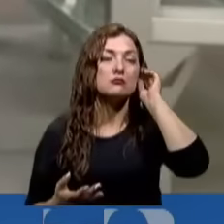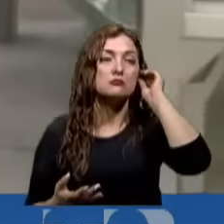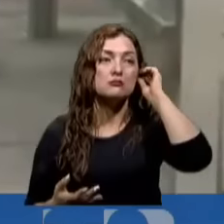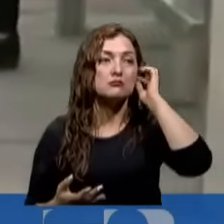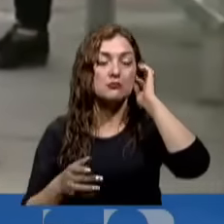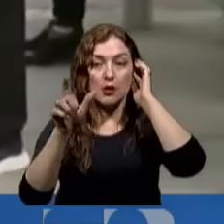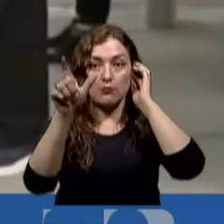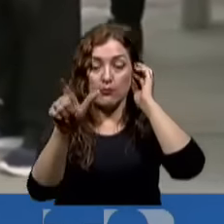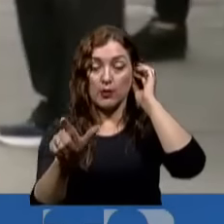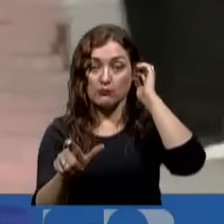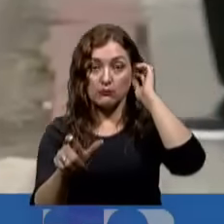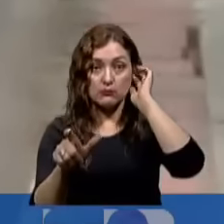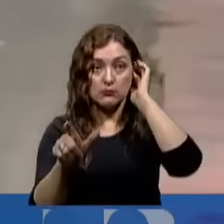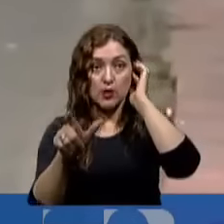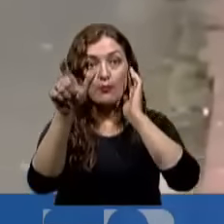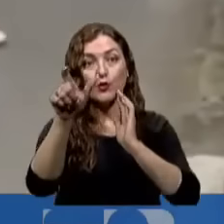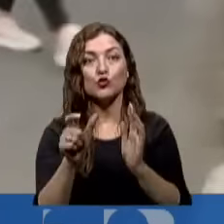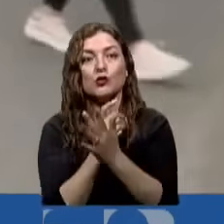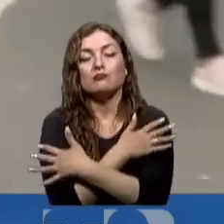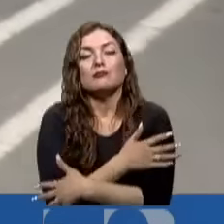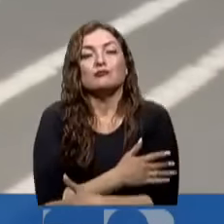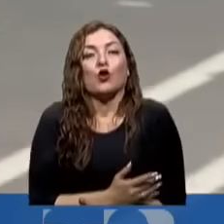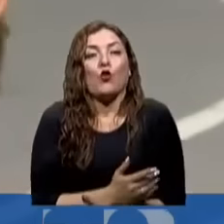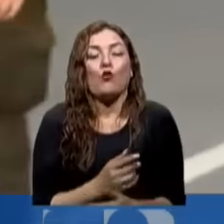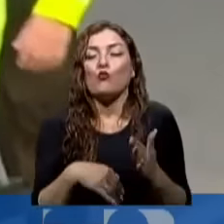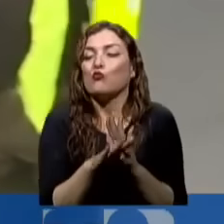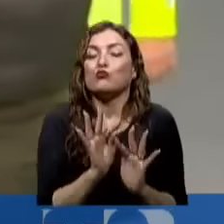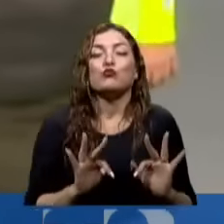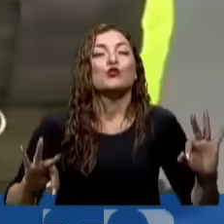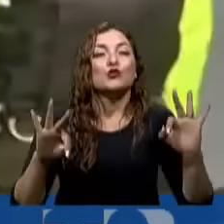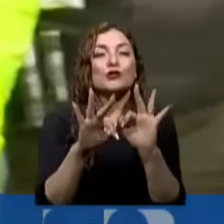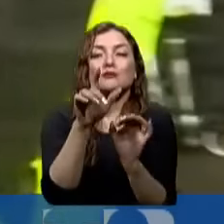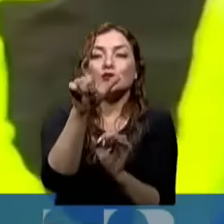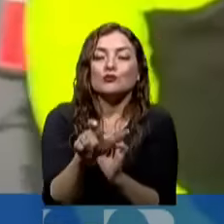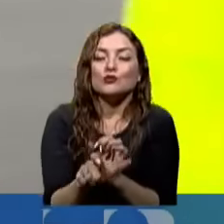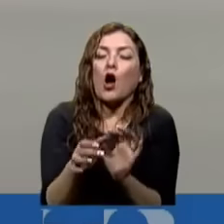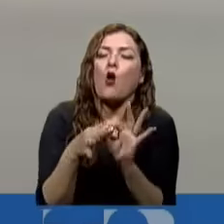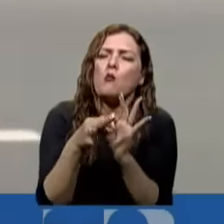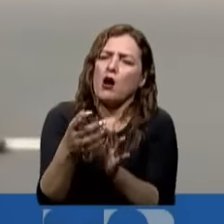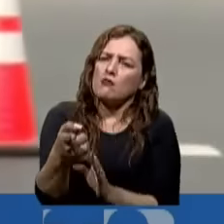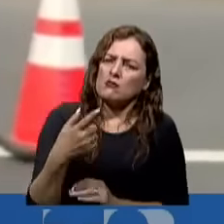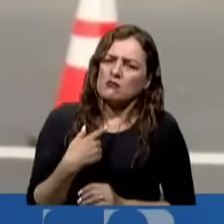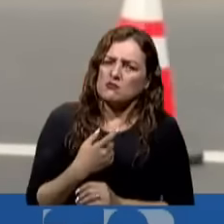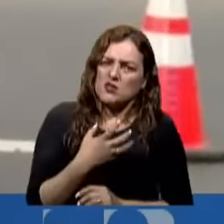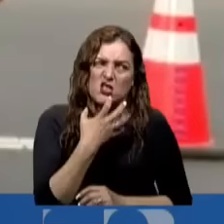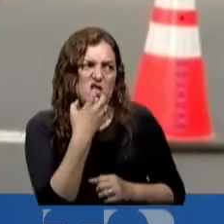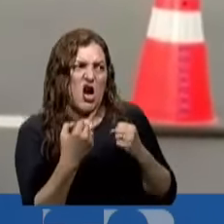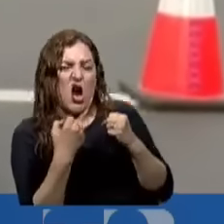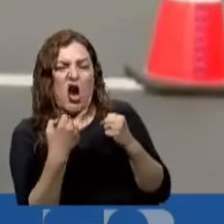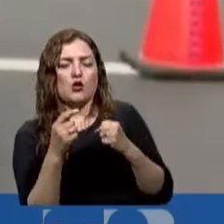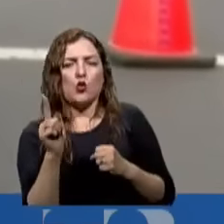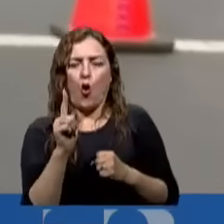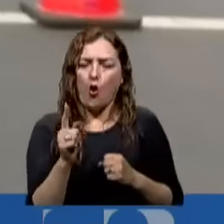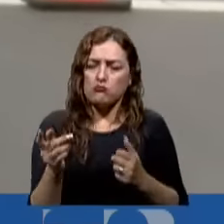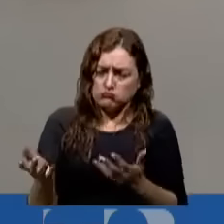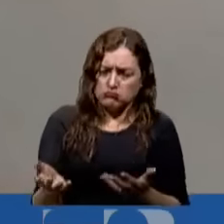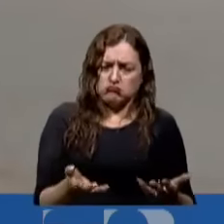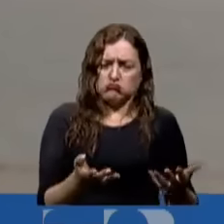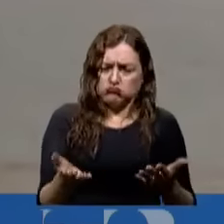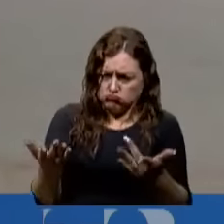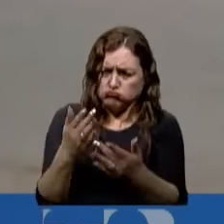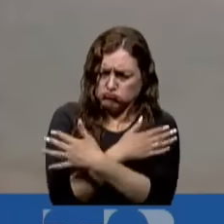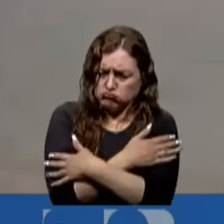nosotros pidamos a la ciudadanía la colaboración total para evitar este tipo de actos que la verdad para eso la policía tiene la